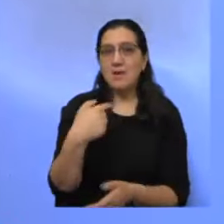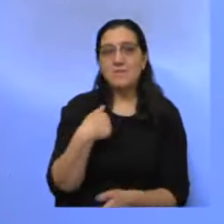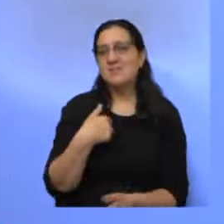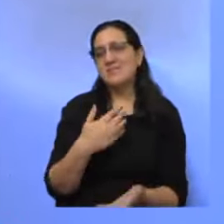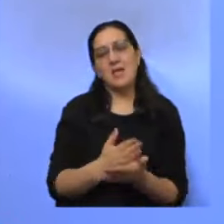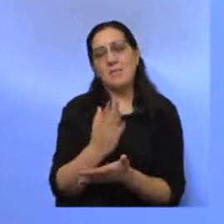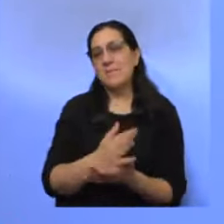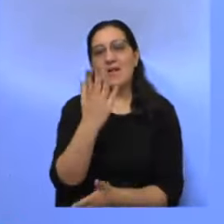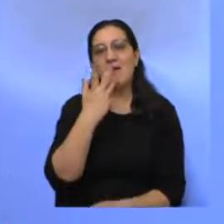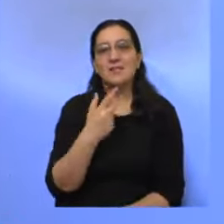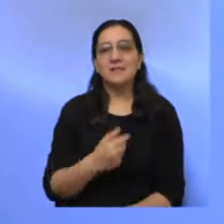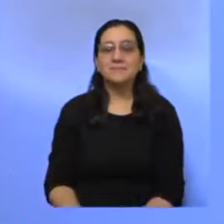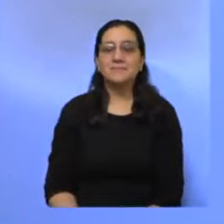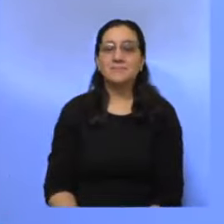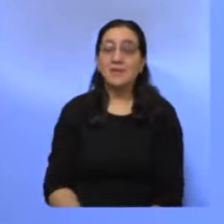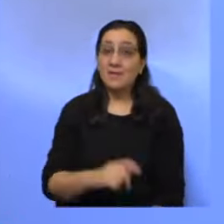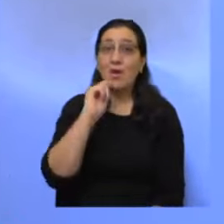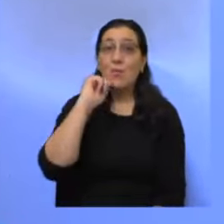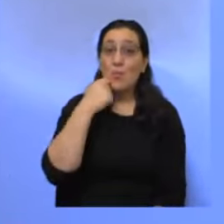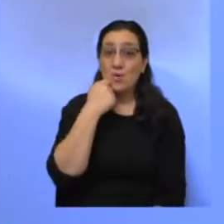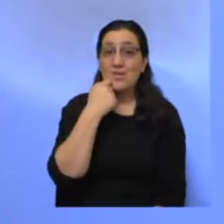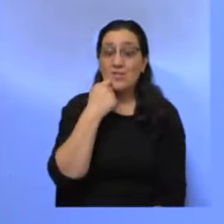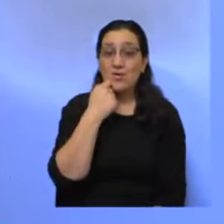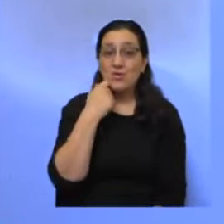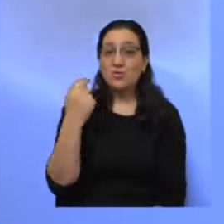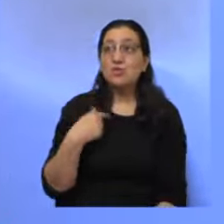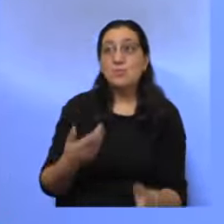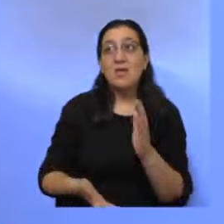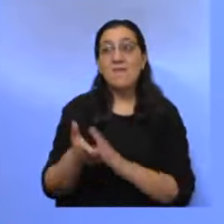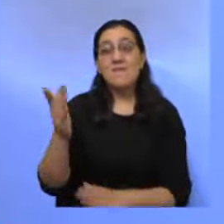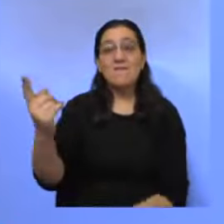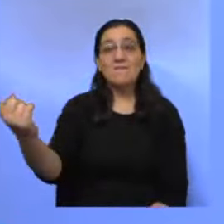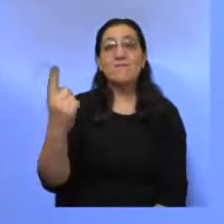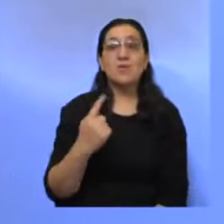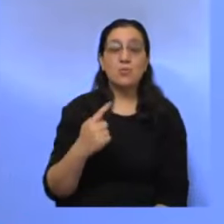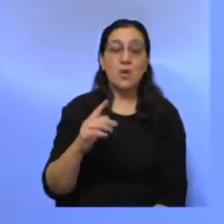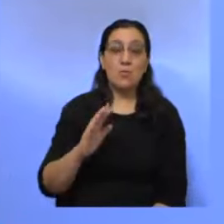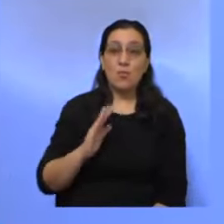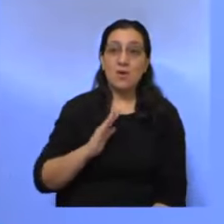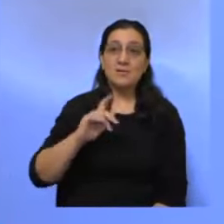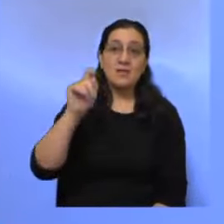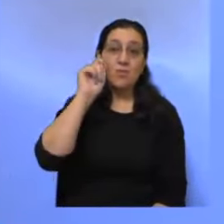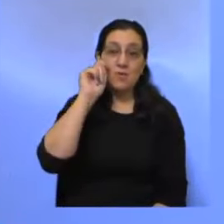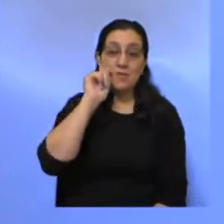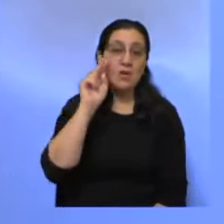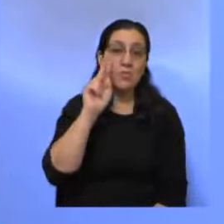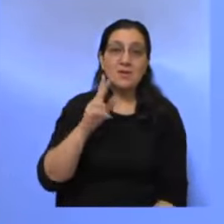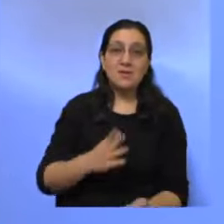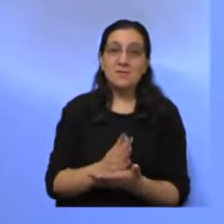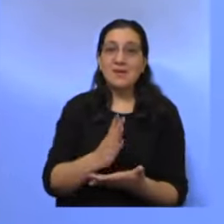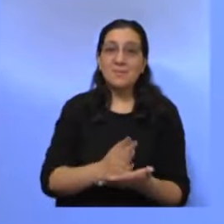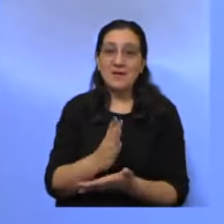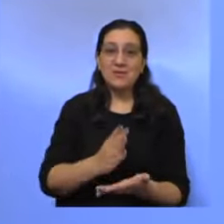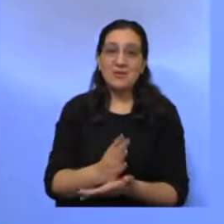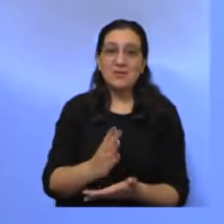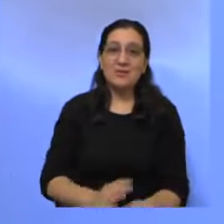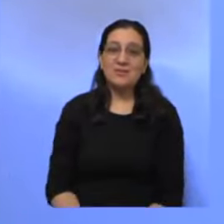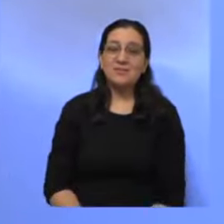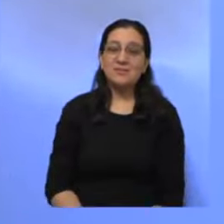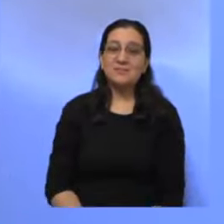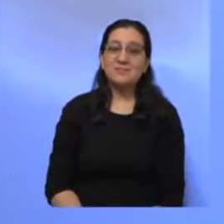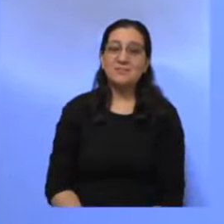planes, me gusta. Sí. Y estuvo muy lindo la Darío Valdés y cuando me estaba yendo vino una mujer a saludarme que nos mira siempre, que le encanta el programa. Así que